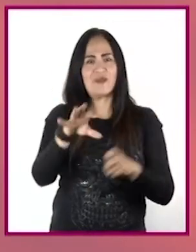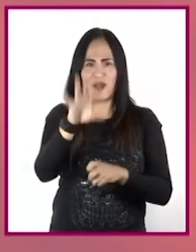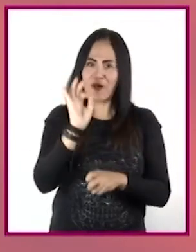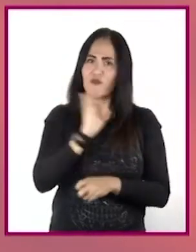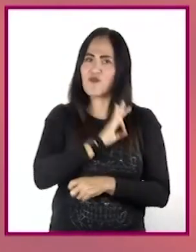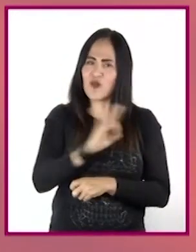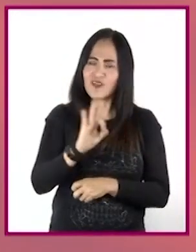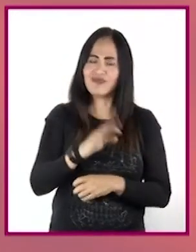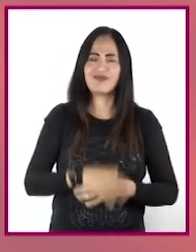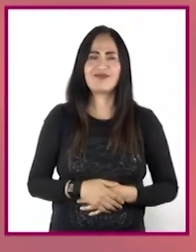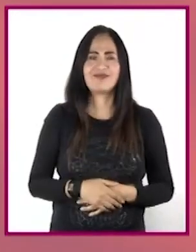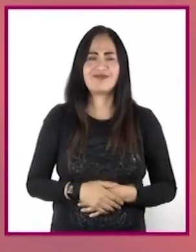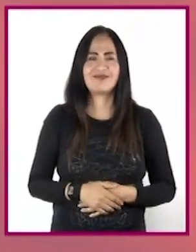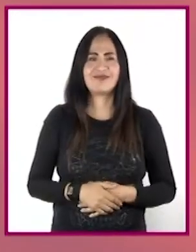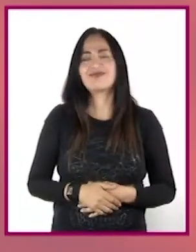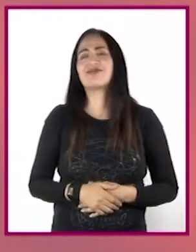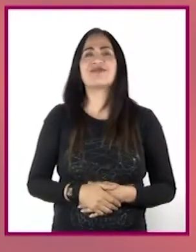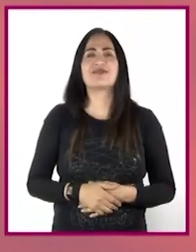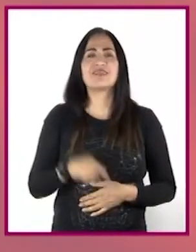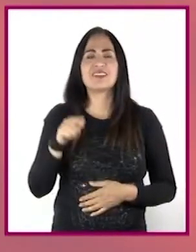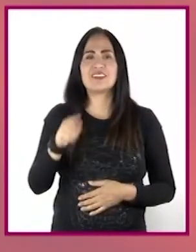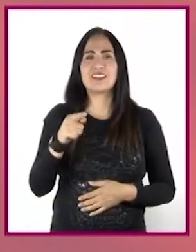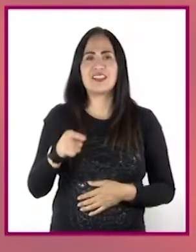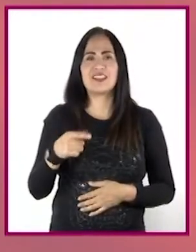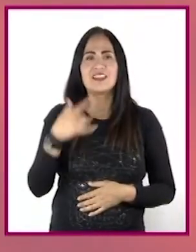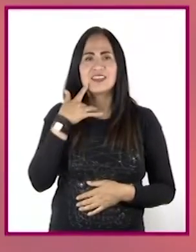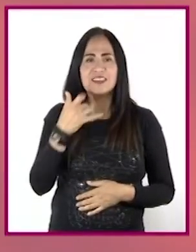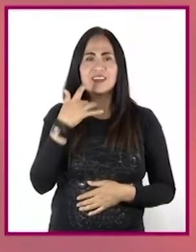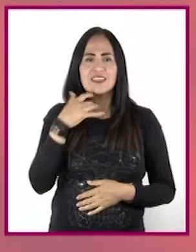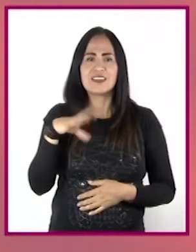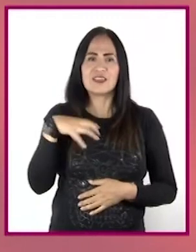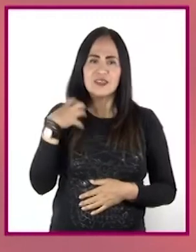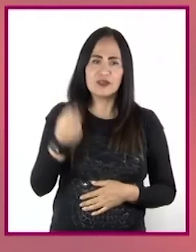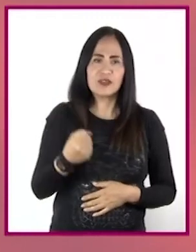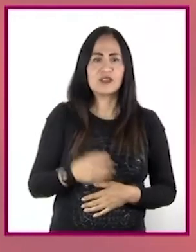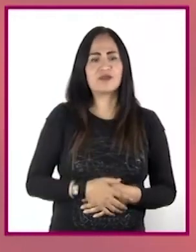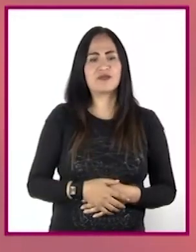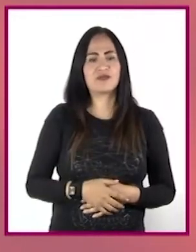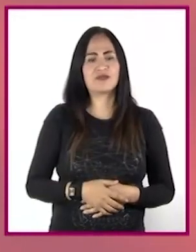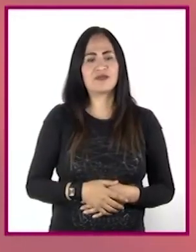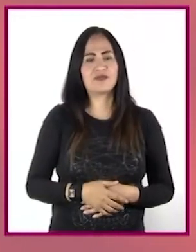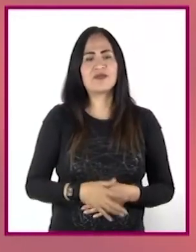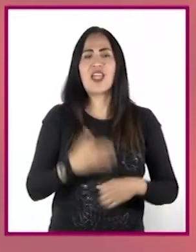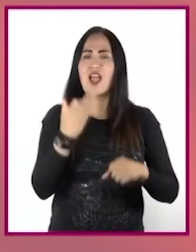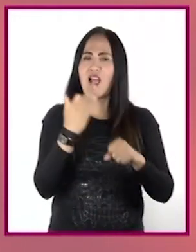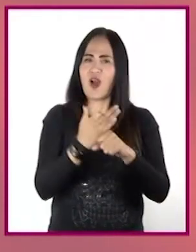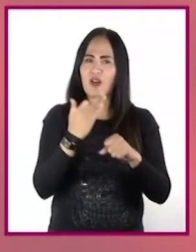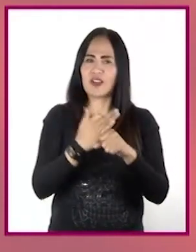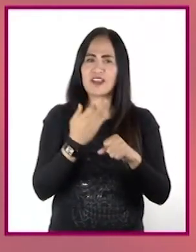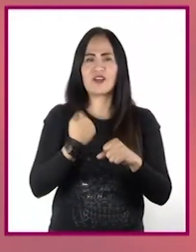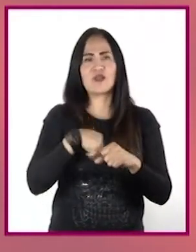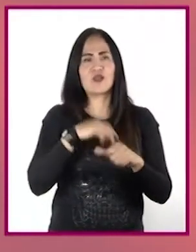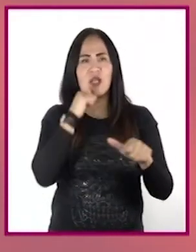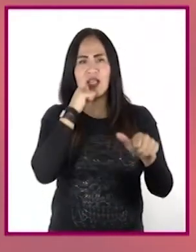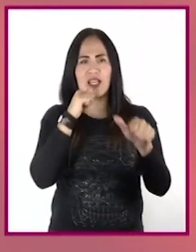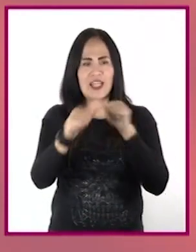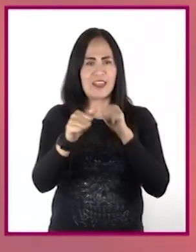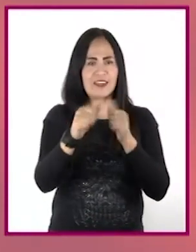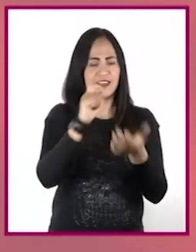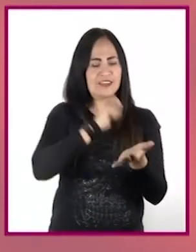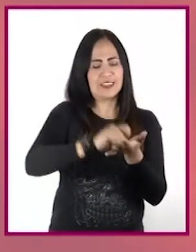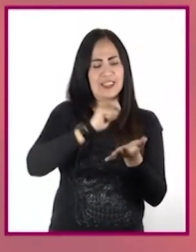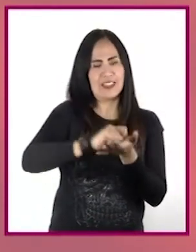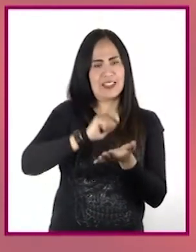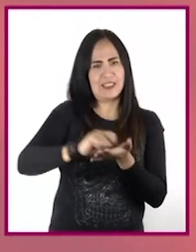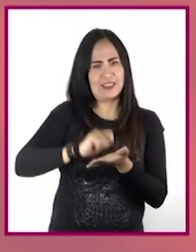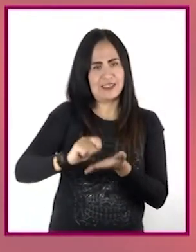escribiremos. Pongamos nuestro empeño y levantemos la voz, o mejor dicho, dejemos que las letras corran por el papel,